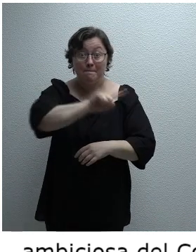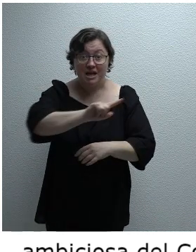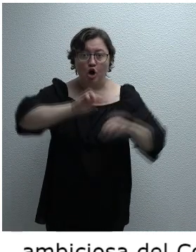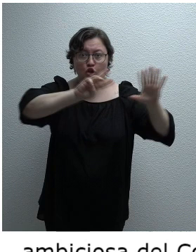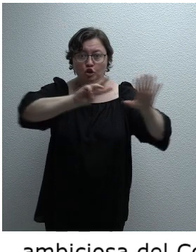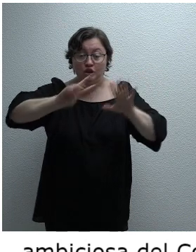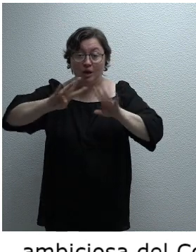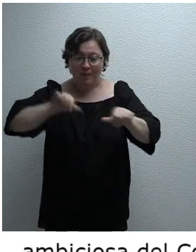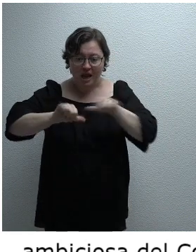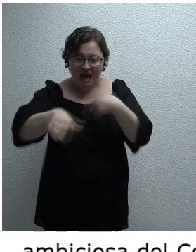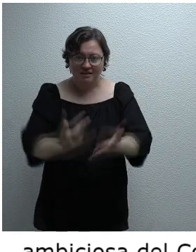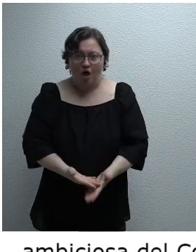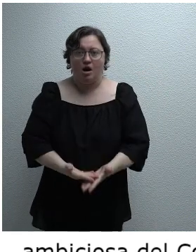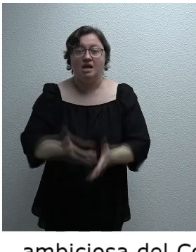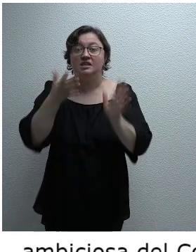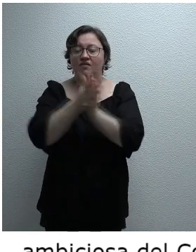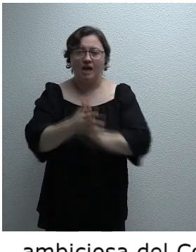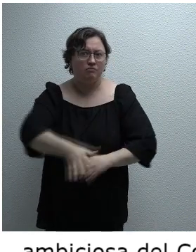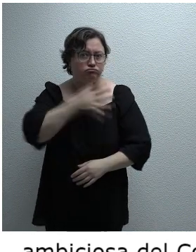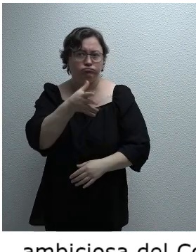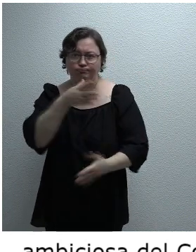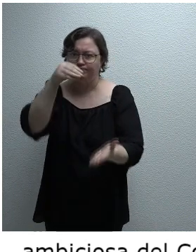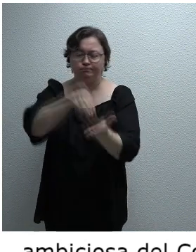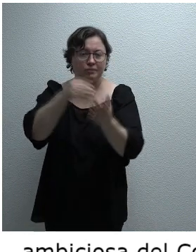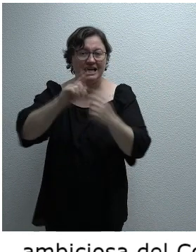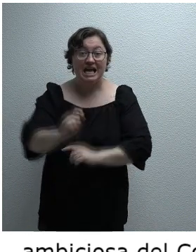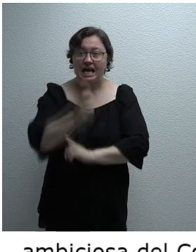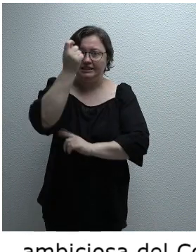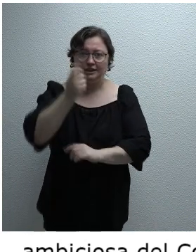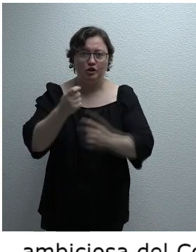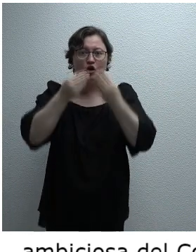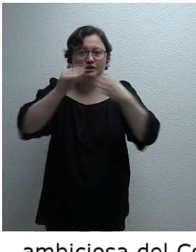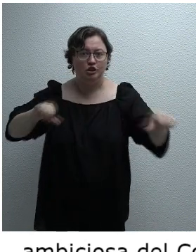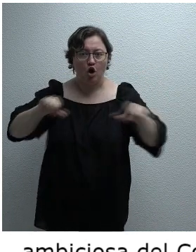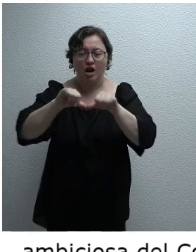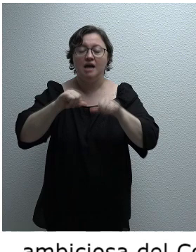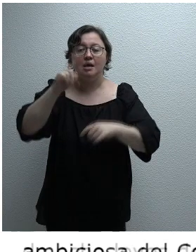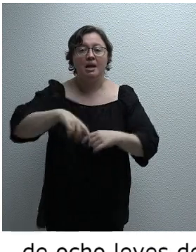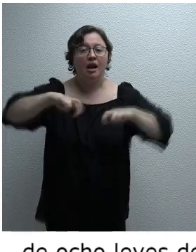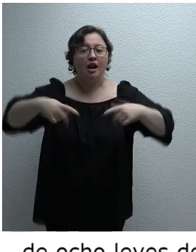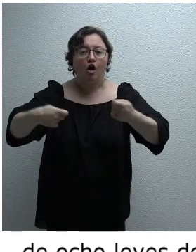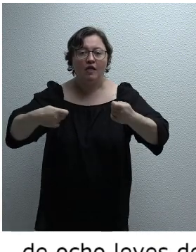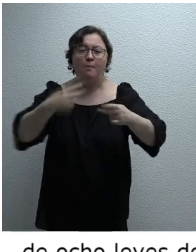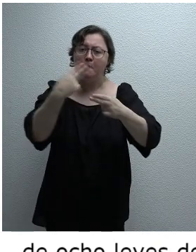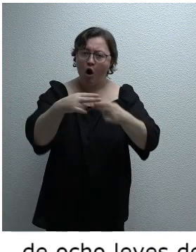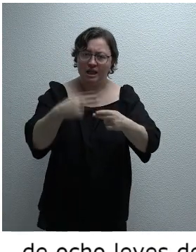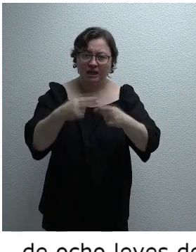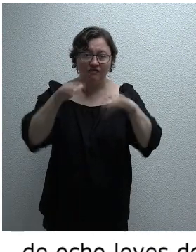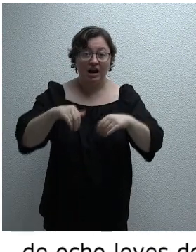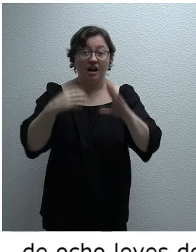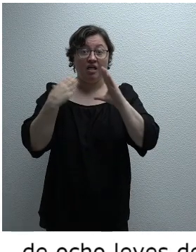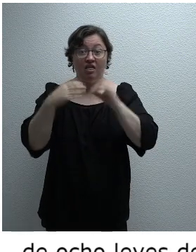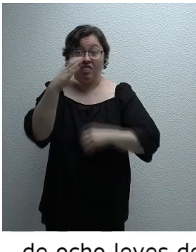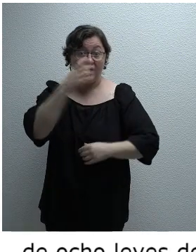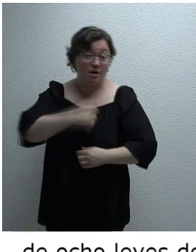1889, lo que supone desde luego un hito y un éxito en la negociación política que el CERMI ha